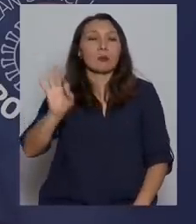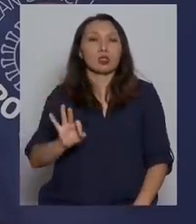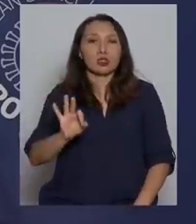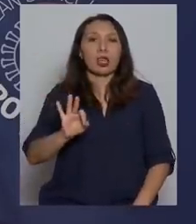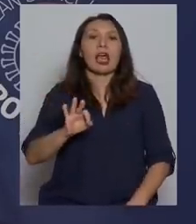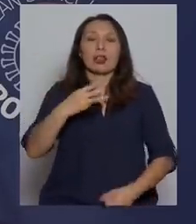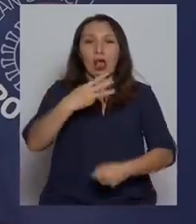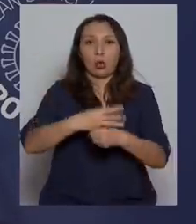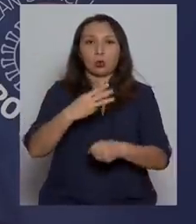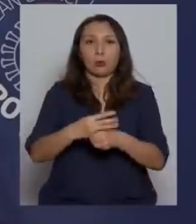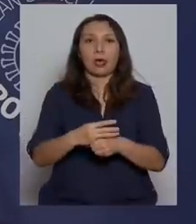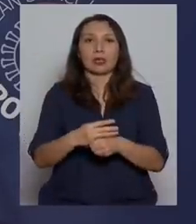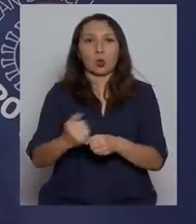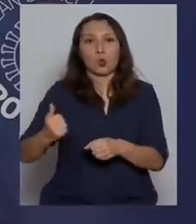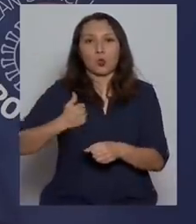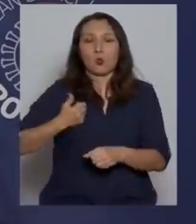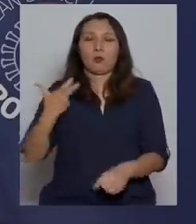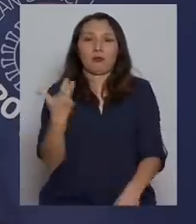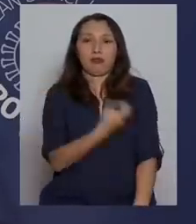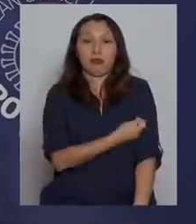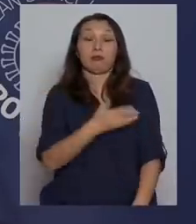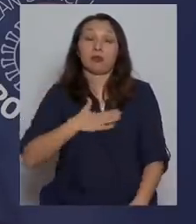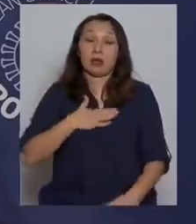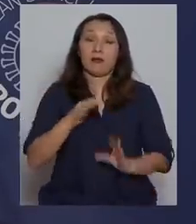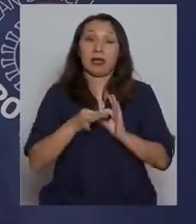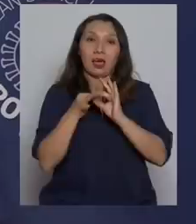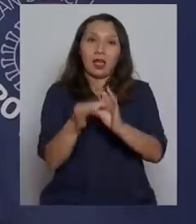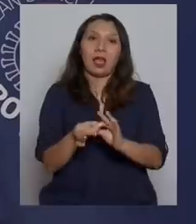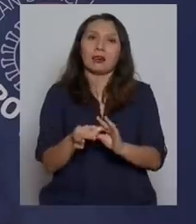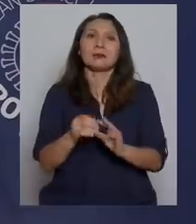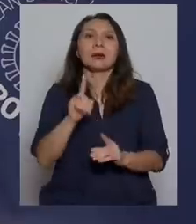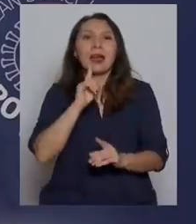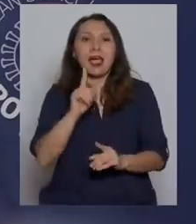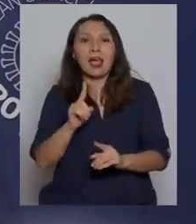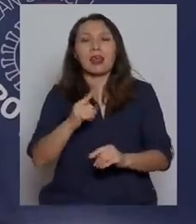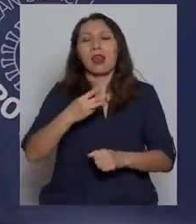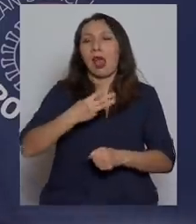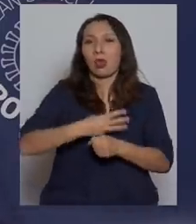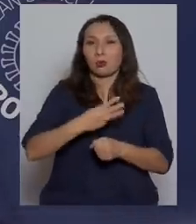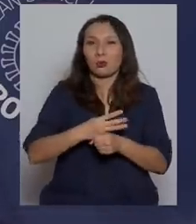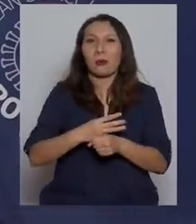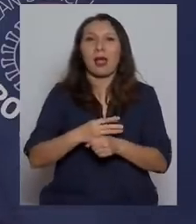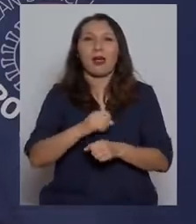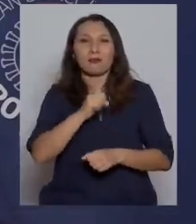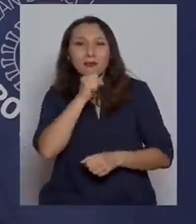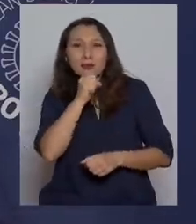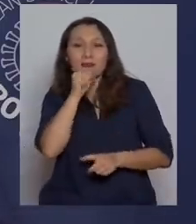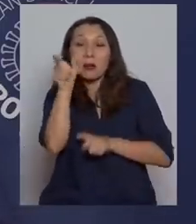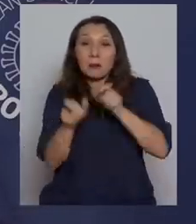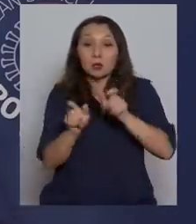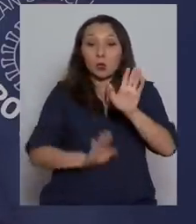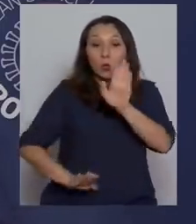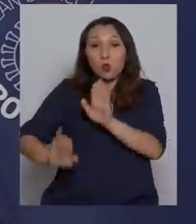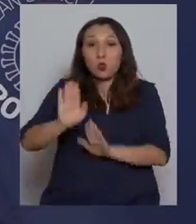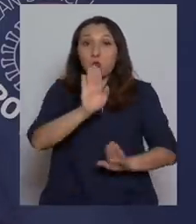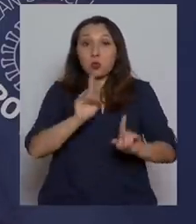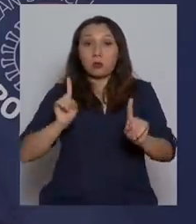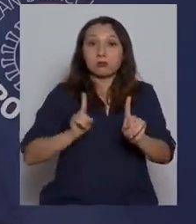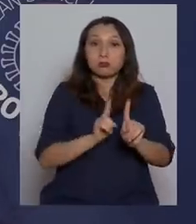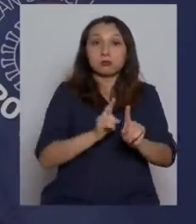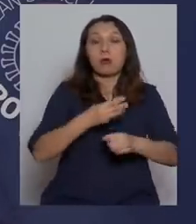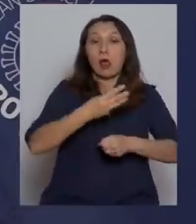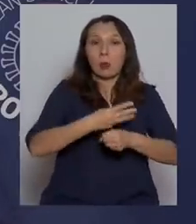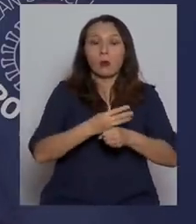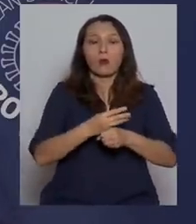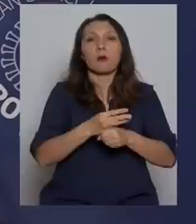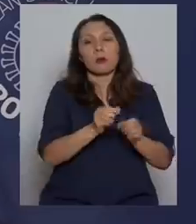de los adultos mayores. Quiero agradecer principalmente a los adultos mayores, a las personas que cuidan a los adultos mayores,